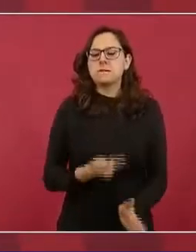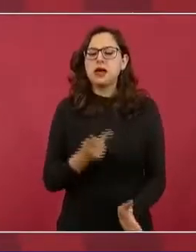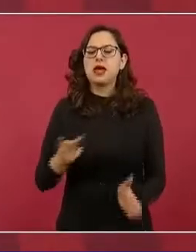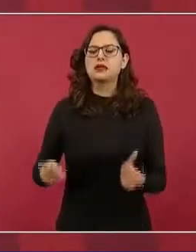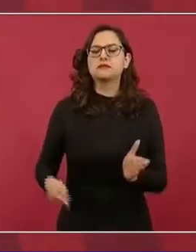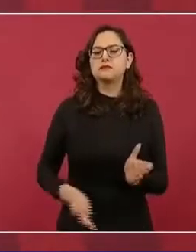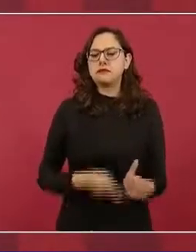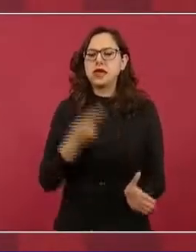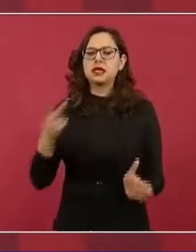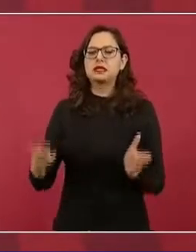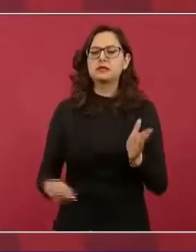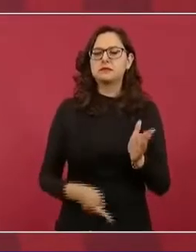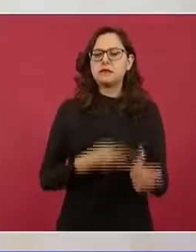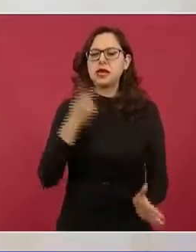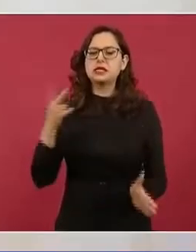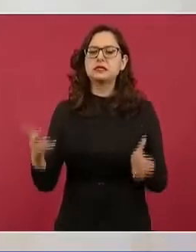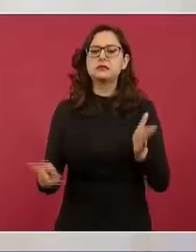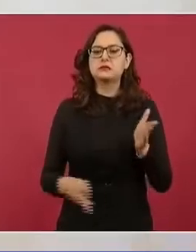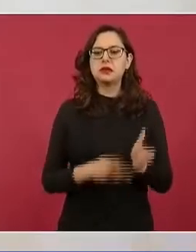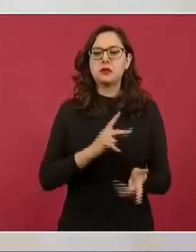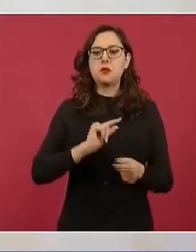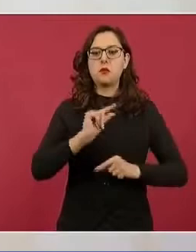veces puede convertirse en verdad.